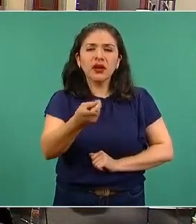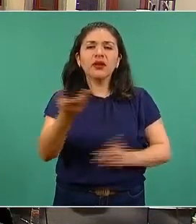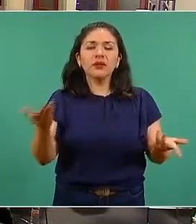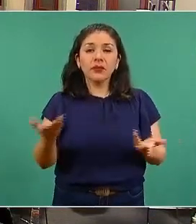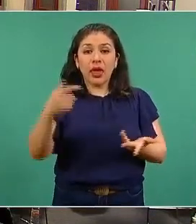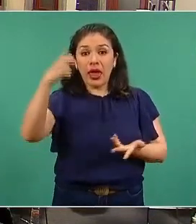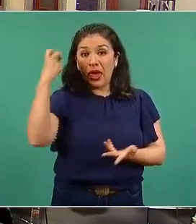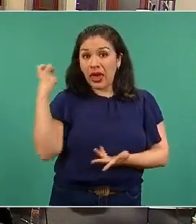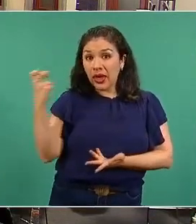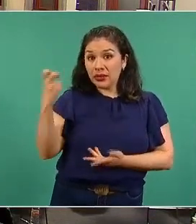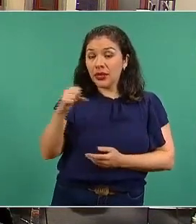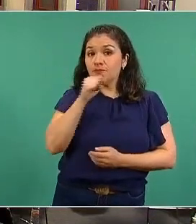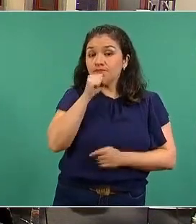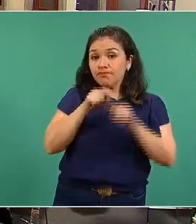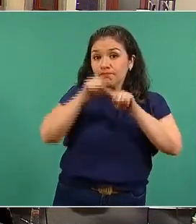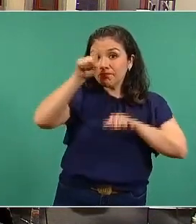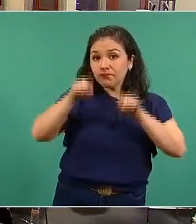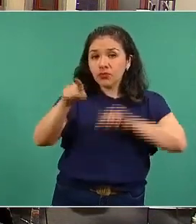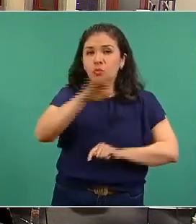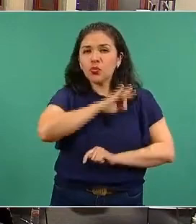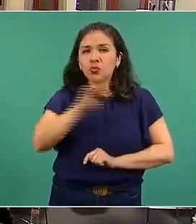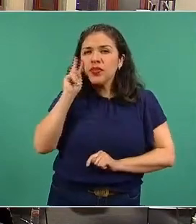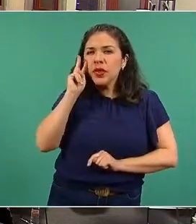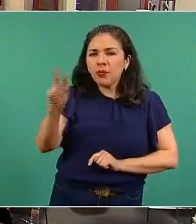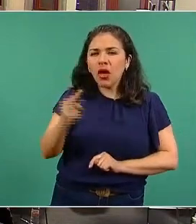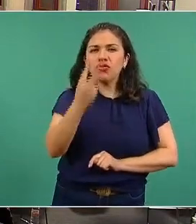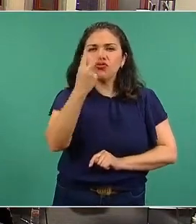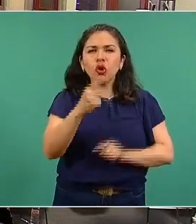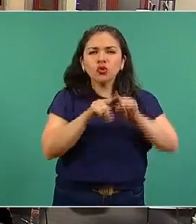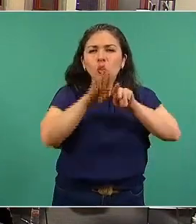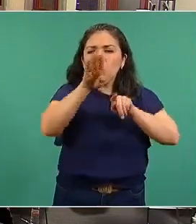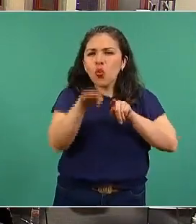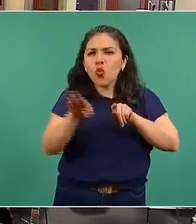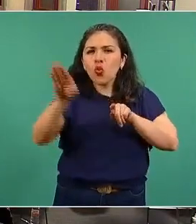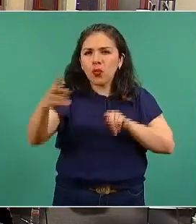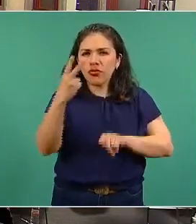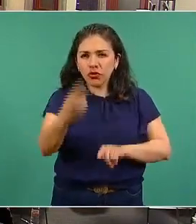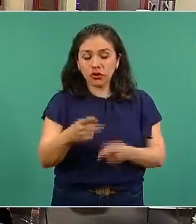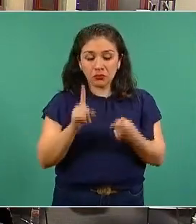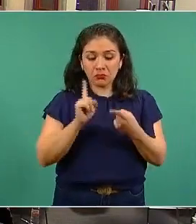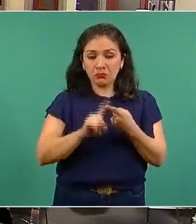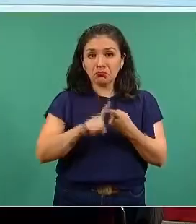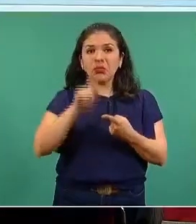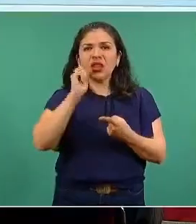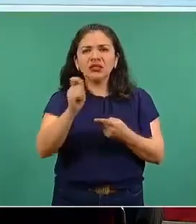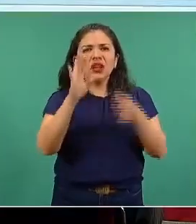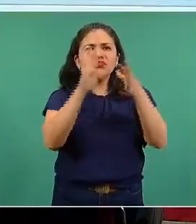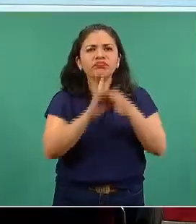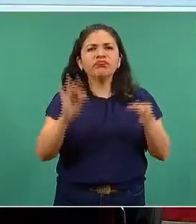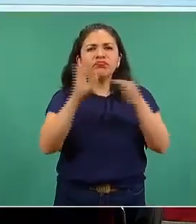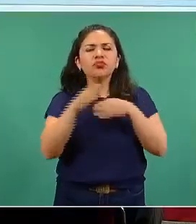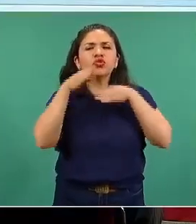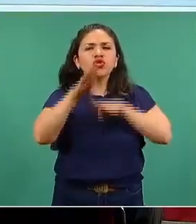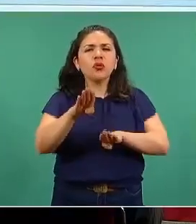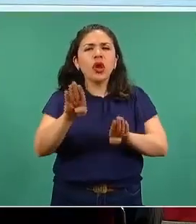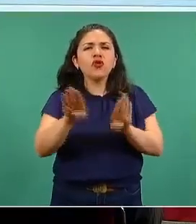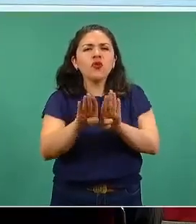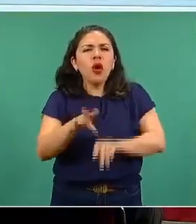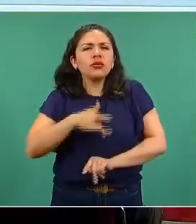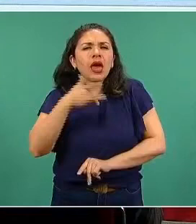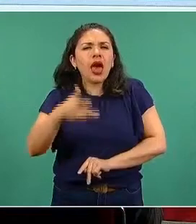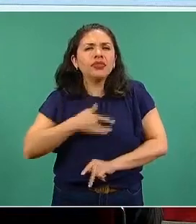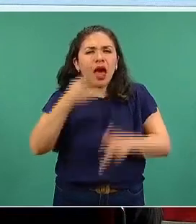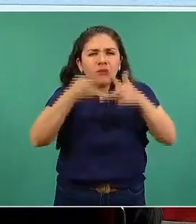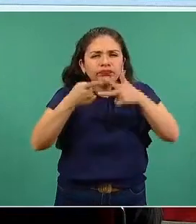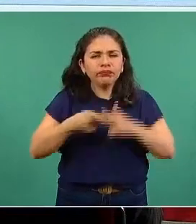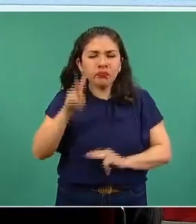esta gráfica podemos observar dos curvas. La primera es la que nos habla de los casos estimados,